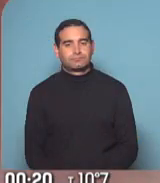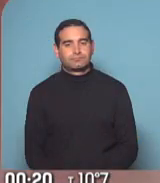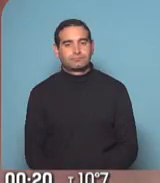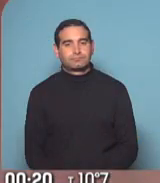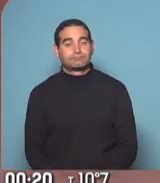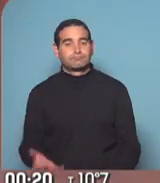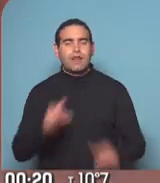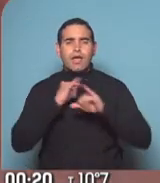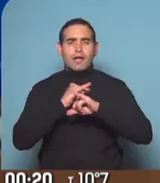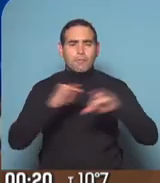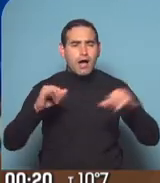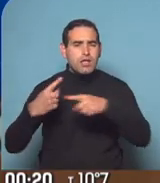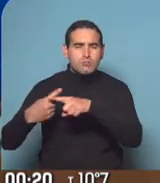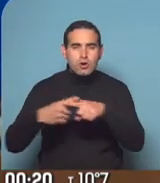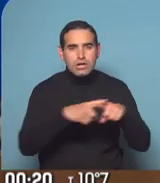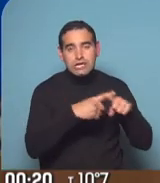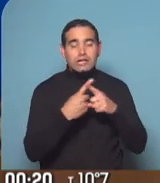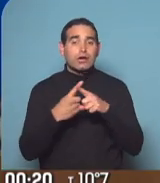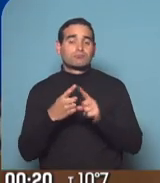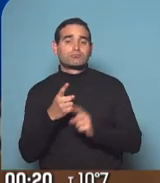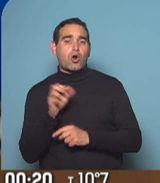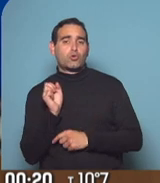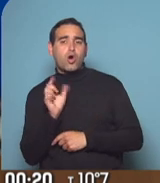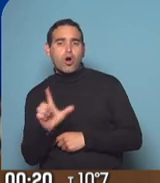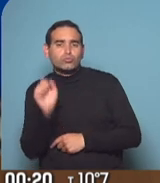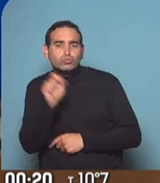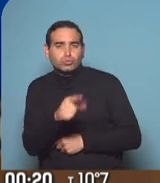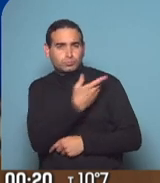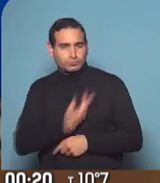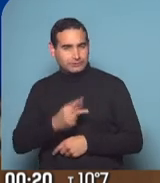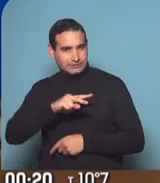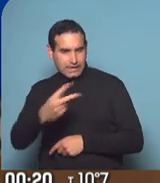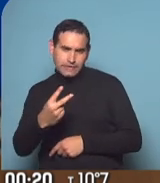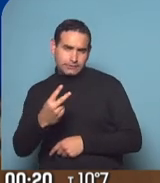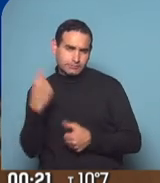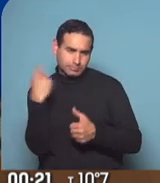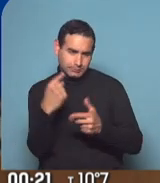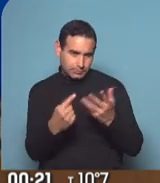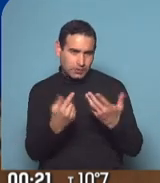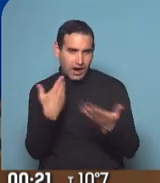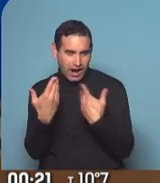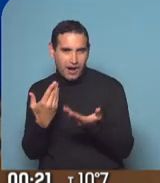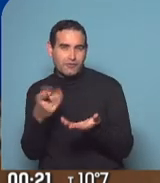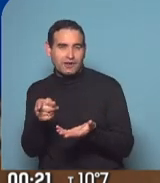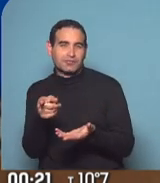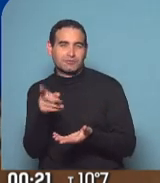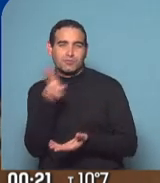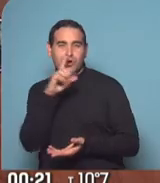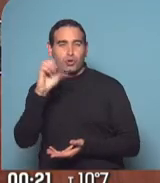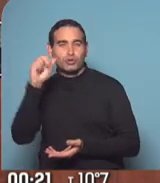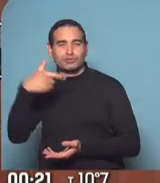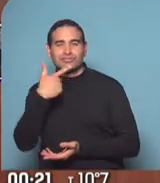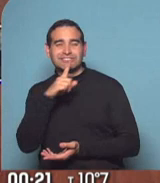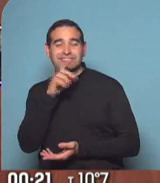campañas políticas el rol del vicepresidente de todo esto vamos a hablar con constanza